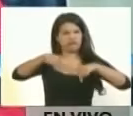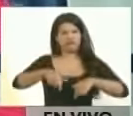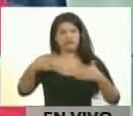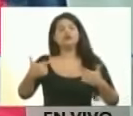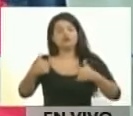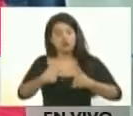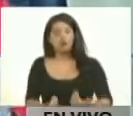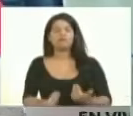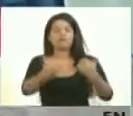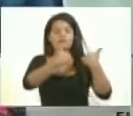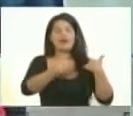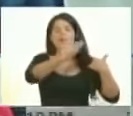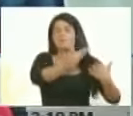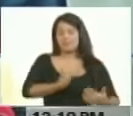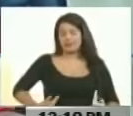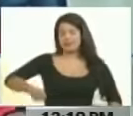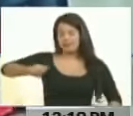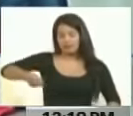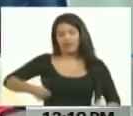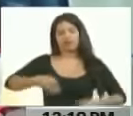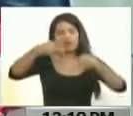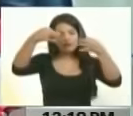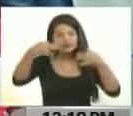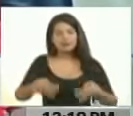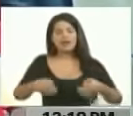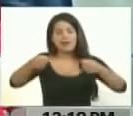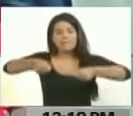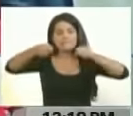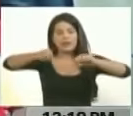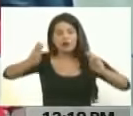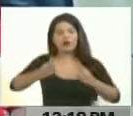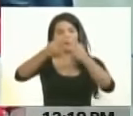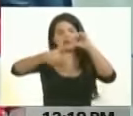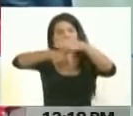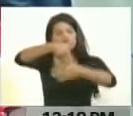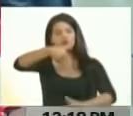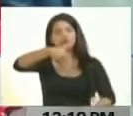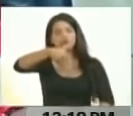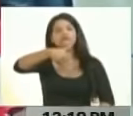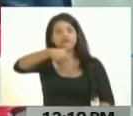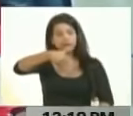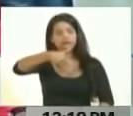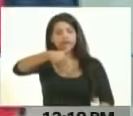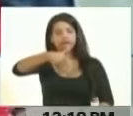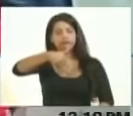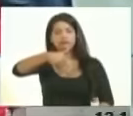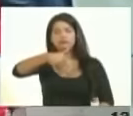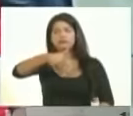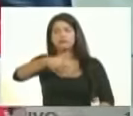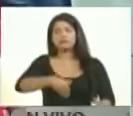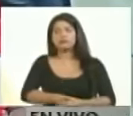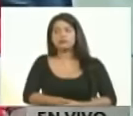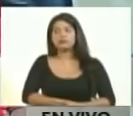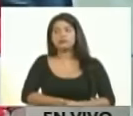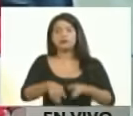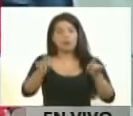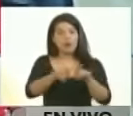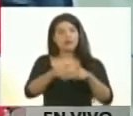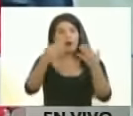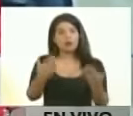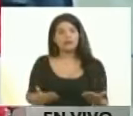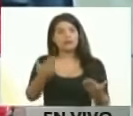Mercosur, tal cual nos corresponde conforme a los tratados constitutivos de este organismo